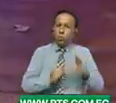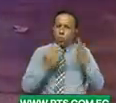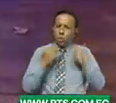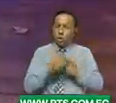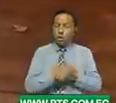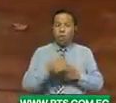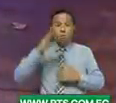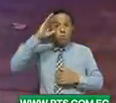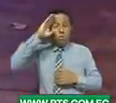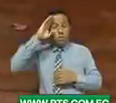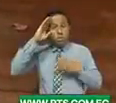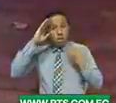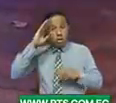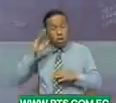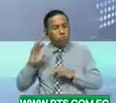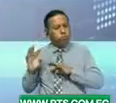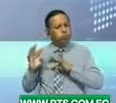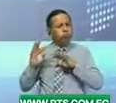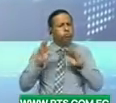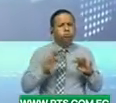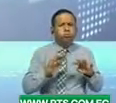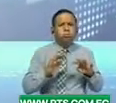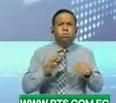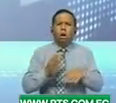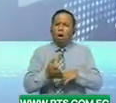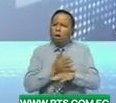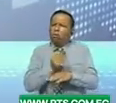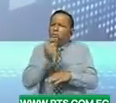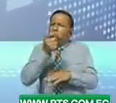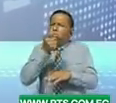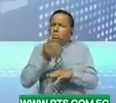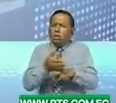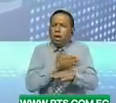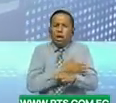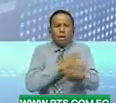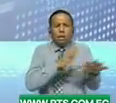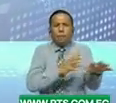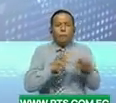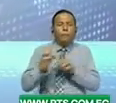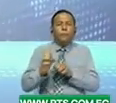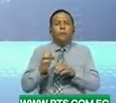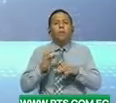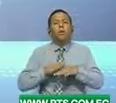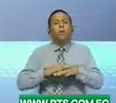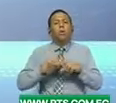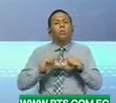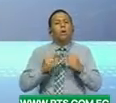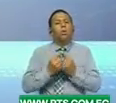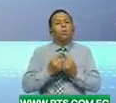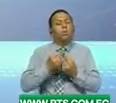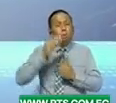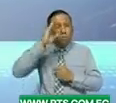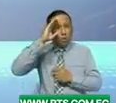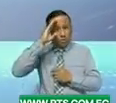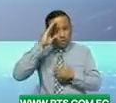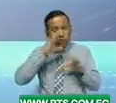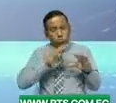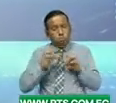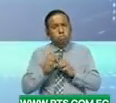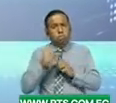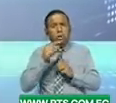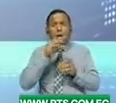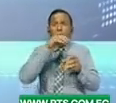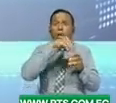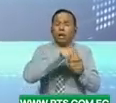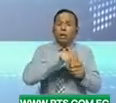policía de criminalística hace pocos minutos se retiró en cuanto al personal de criminalística, pero otros están en el interior